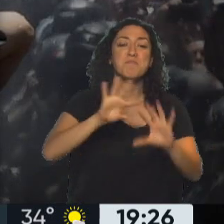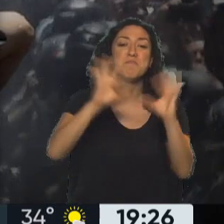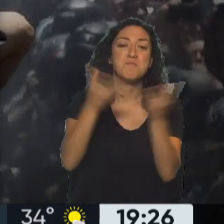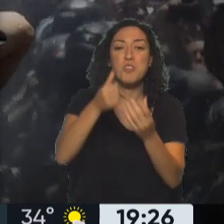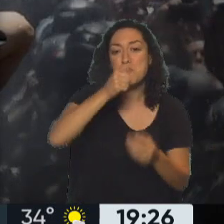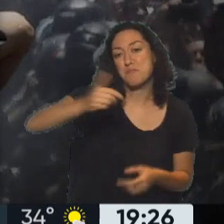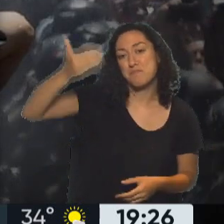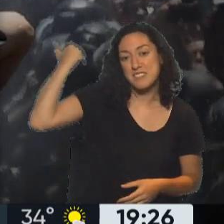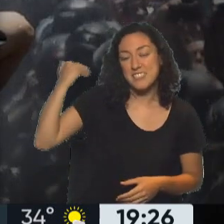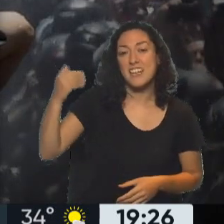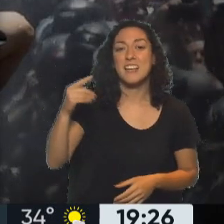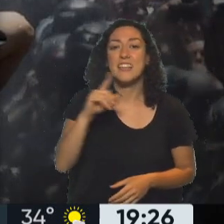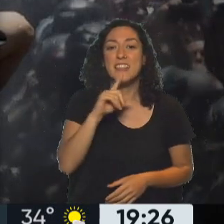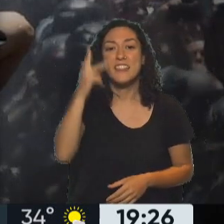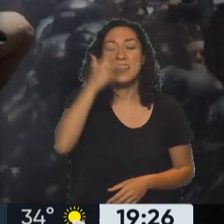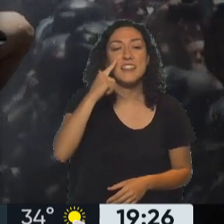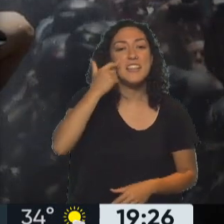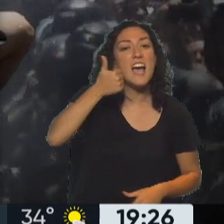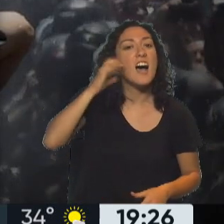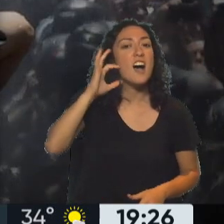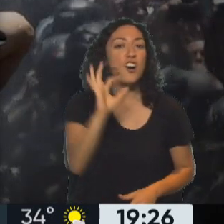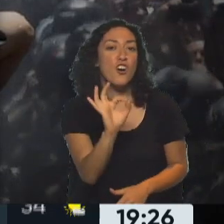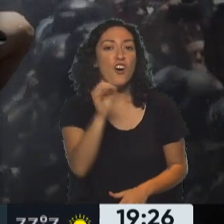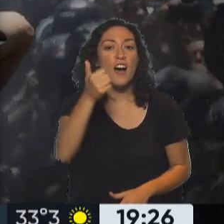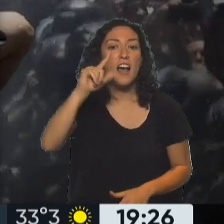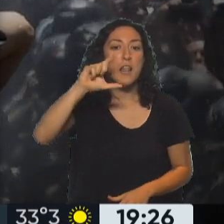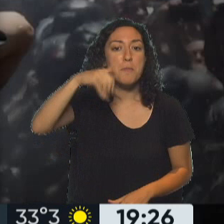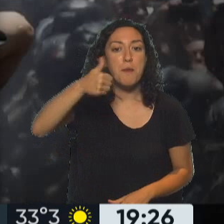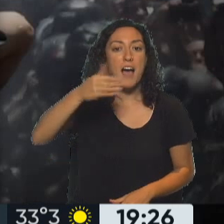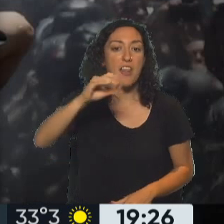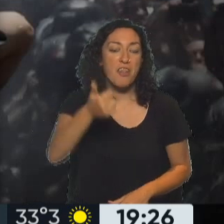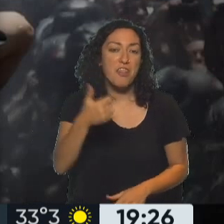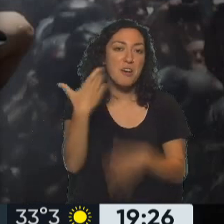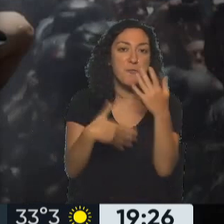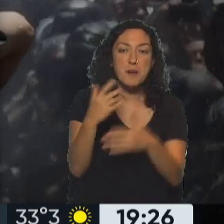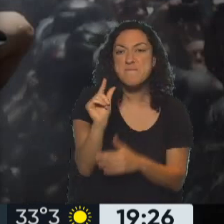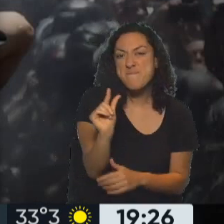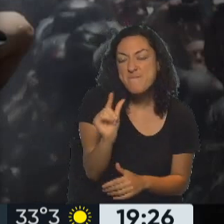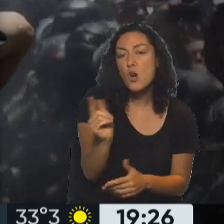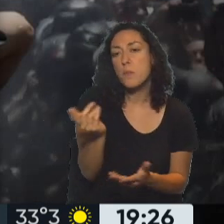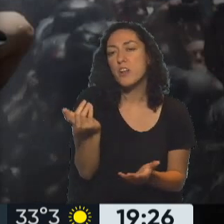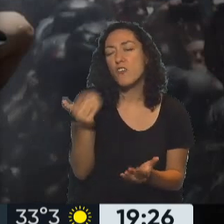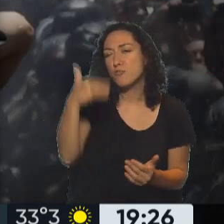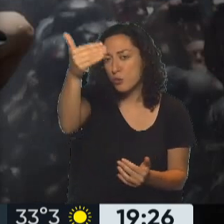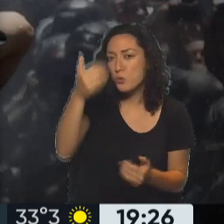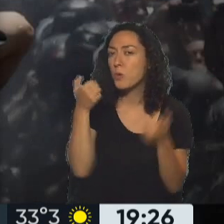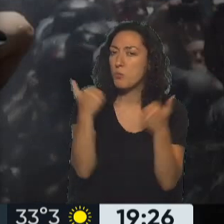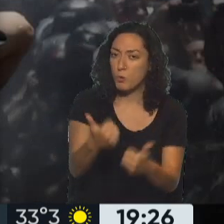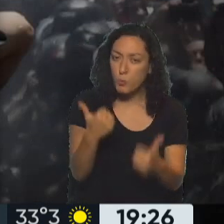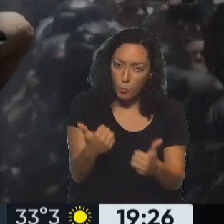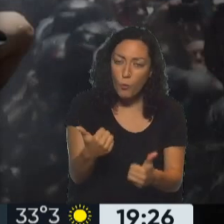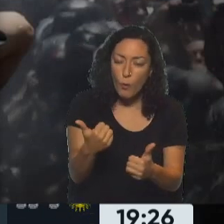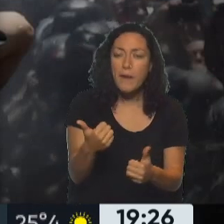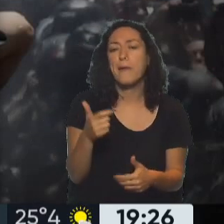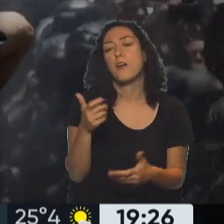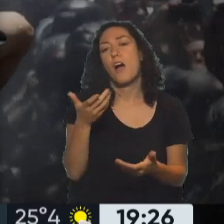domingo. Y acá tenemos a Thiaguito Almada, uno de los jugadores que tal vez no tuvo tanto rodaje en este mundial, pero sabemos que es una joven promesa que